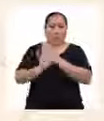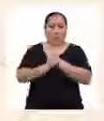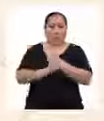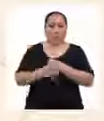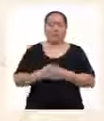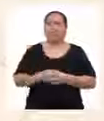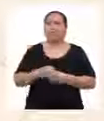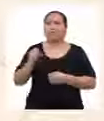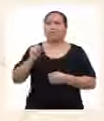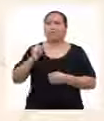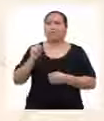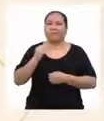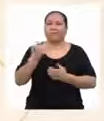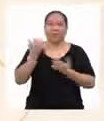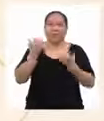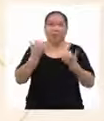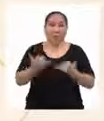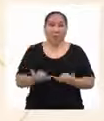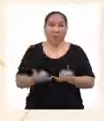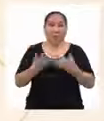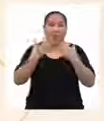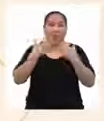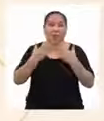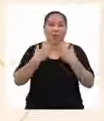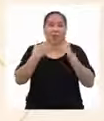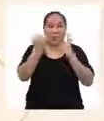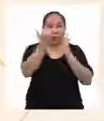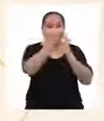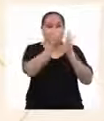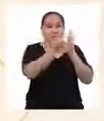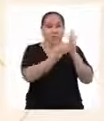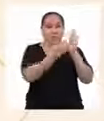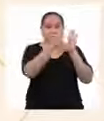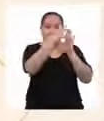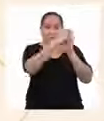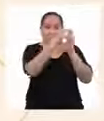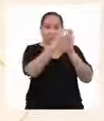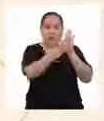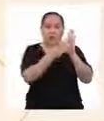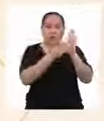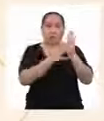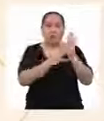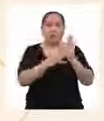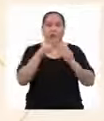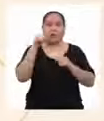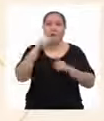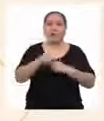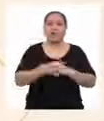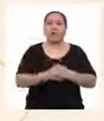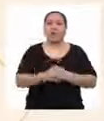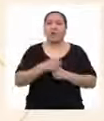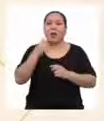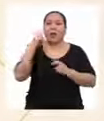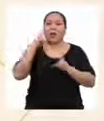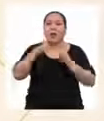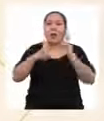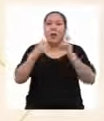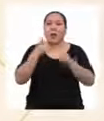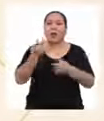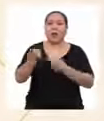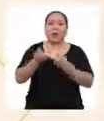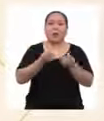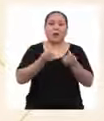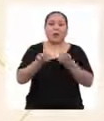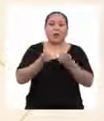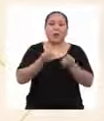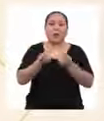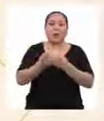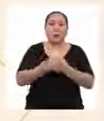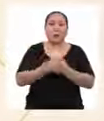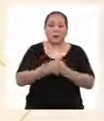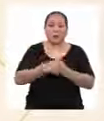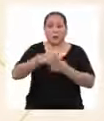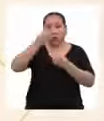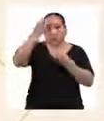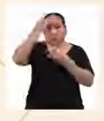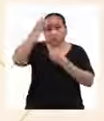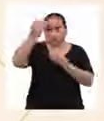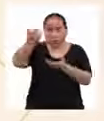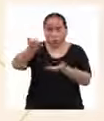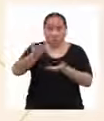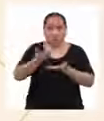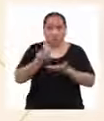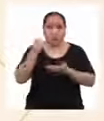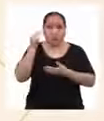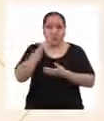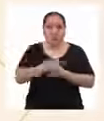sí. Hoy, gracias a los gráficos estadísticos y a la competencia de gestión de datos e incertidumbre,